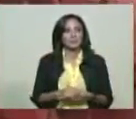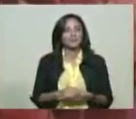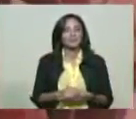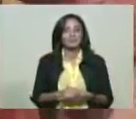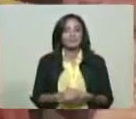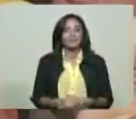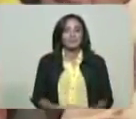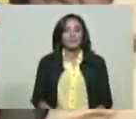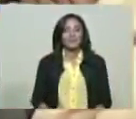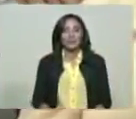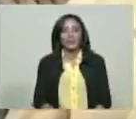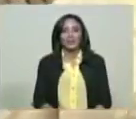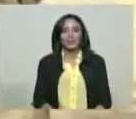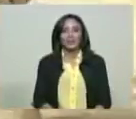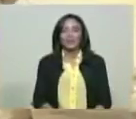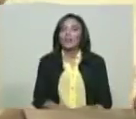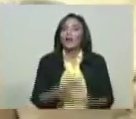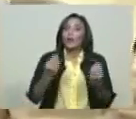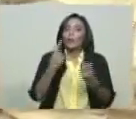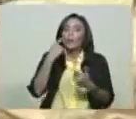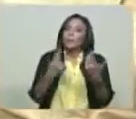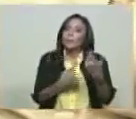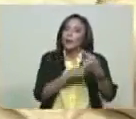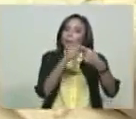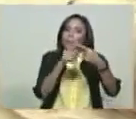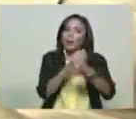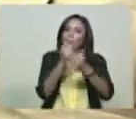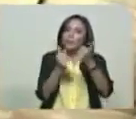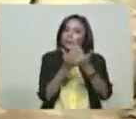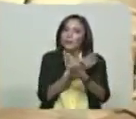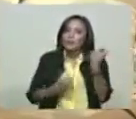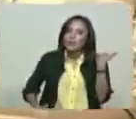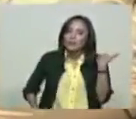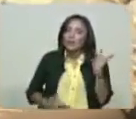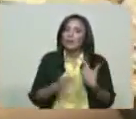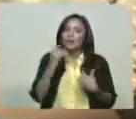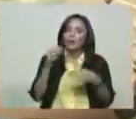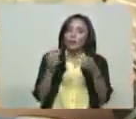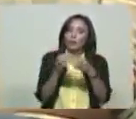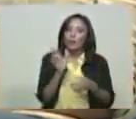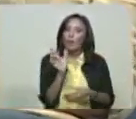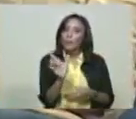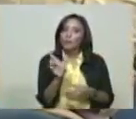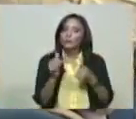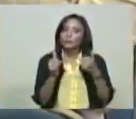yo quiero ratificar en la primera vicepresidencia del partido socialista unido de venezuela